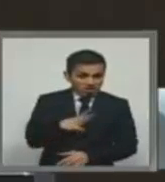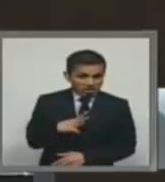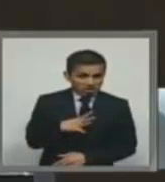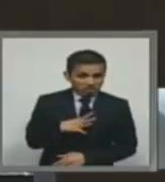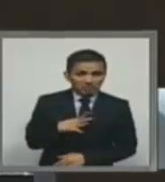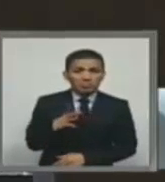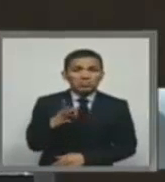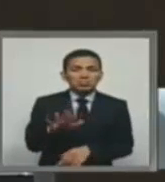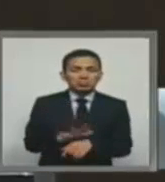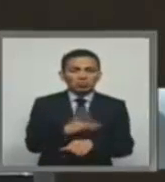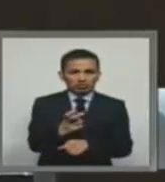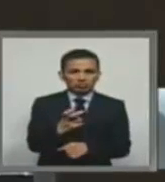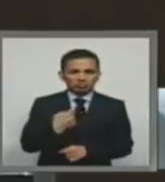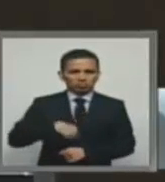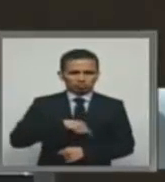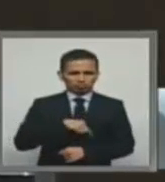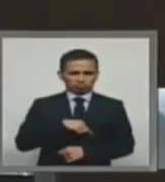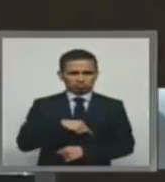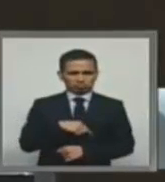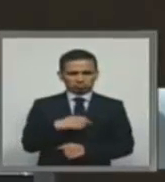eso es que nos reservamos